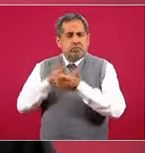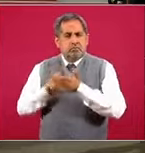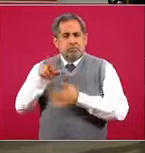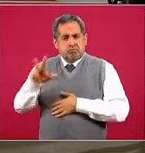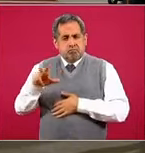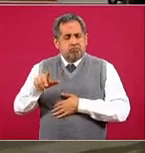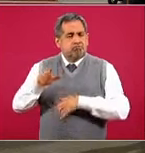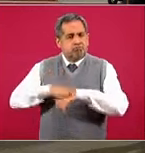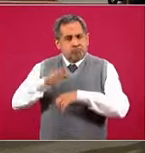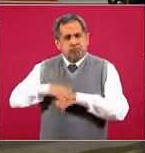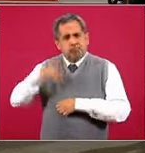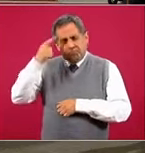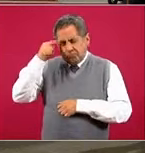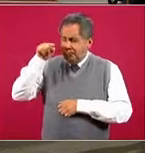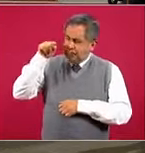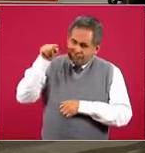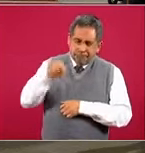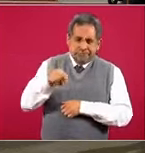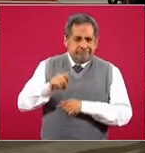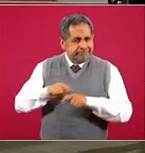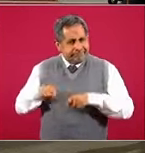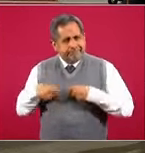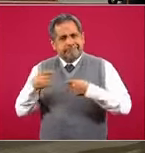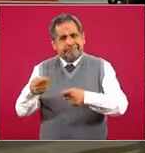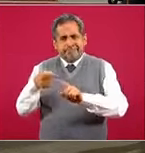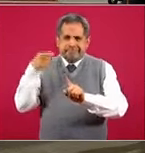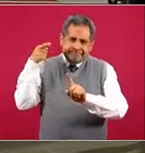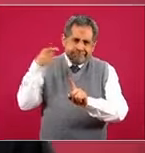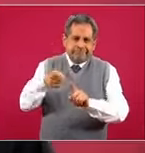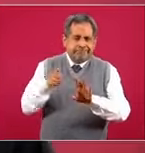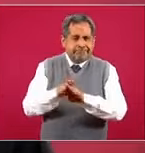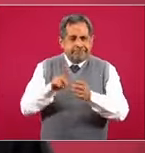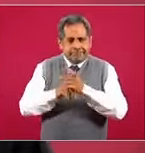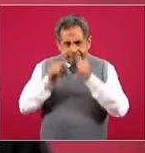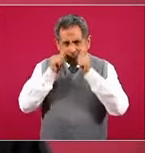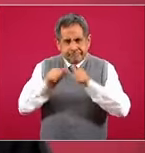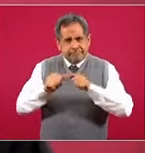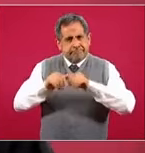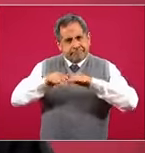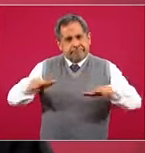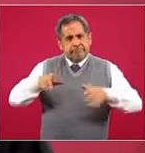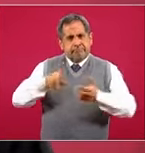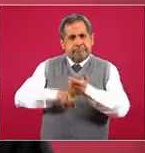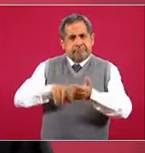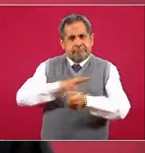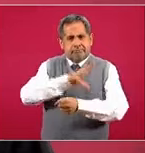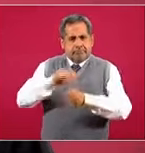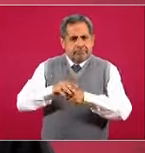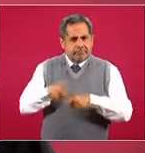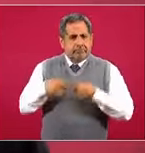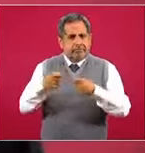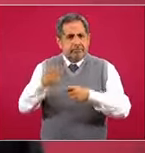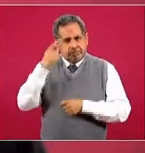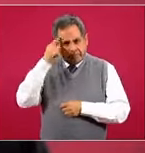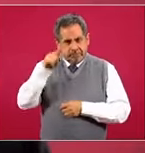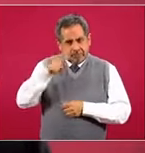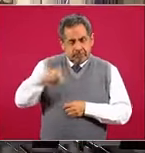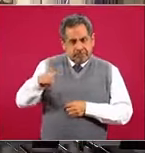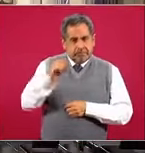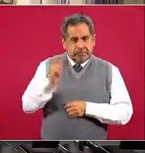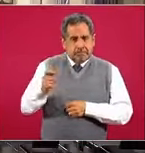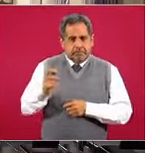tenido como una prioridad garantizar precisamente la atención médica y el tratamiento